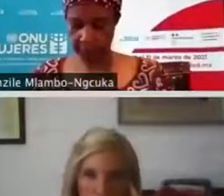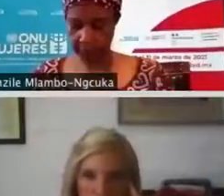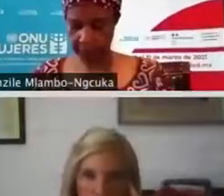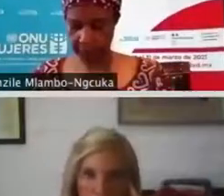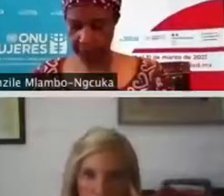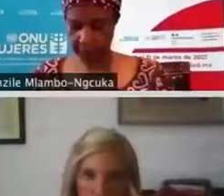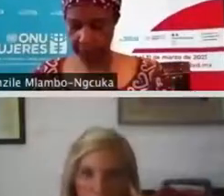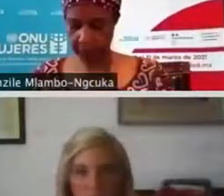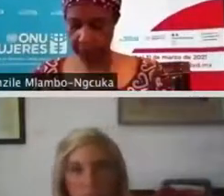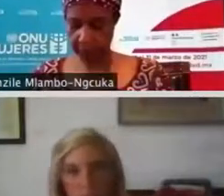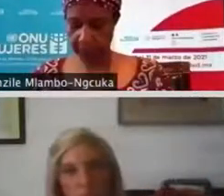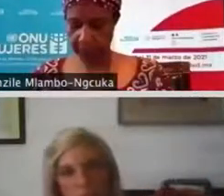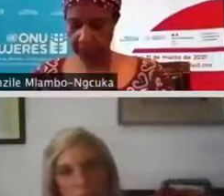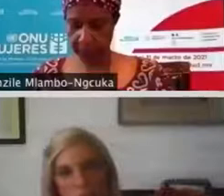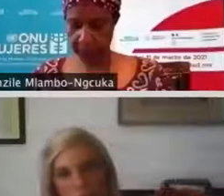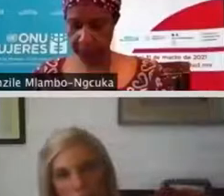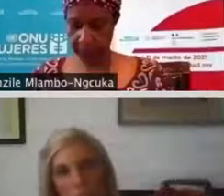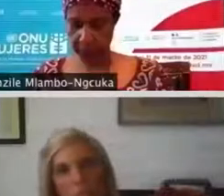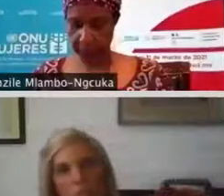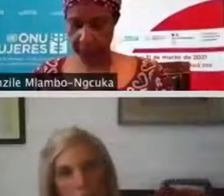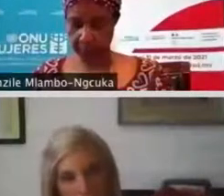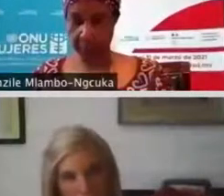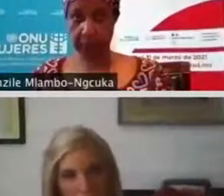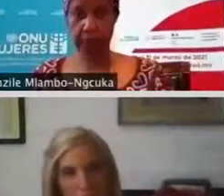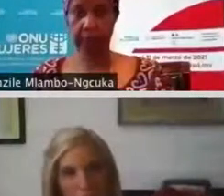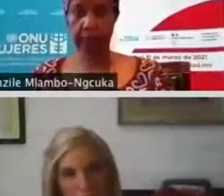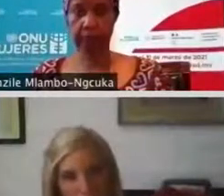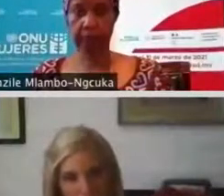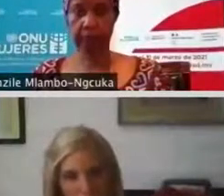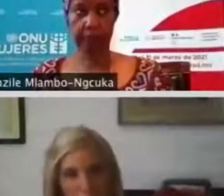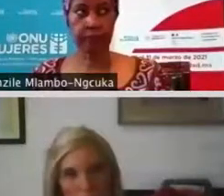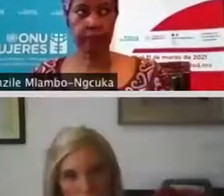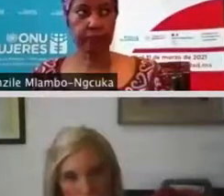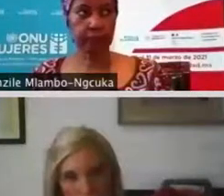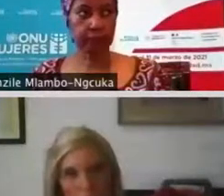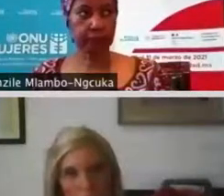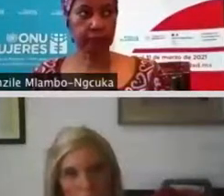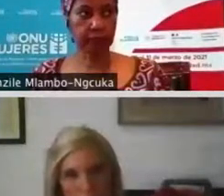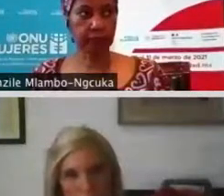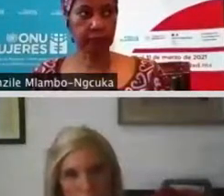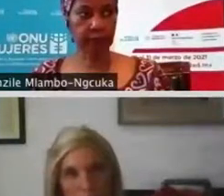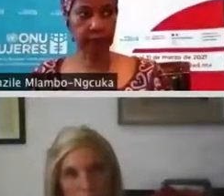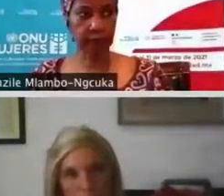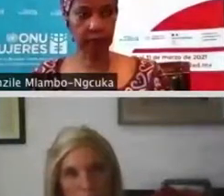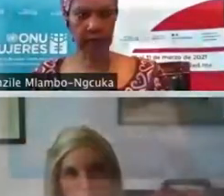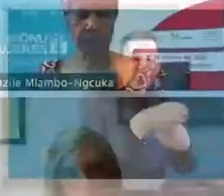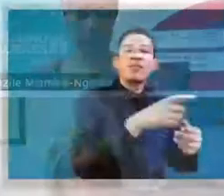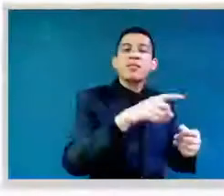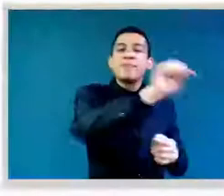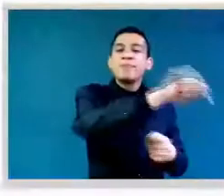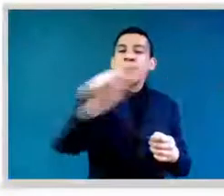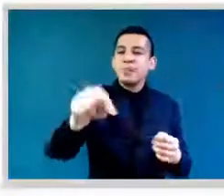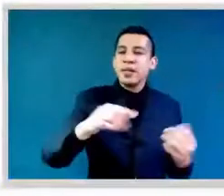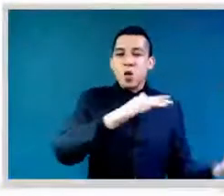los países la agenda y la presencia de las mujeres en las zonas de conflicto, en los acuerdos internacionales, todo eso